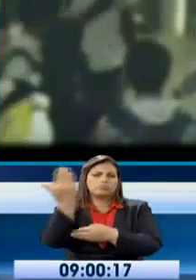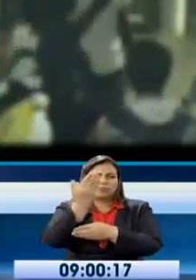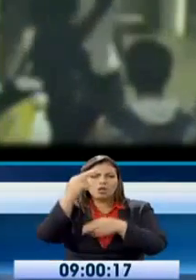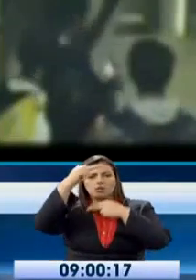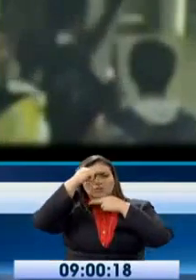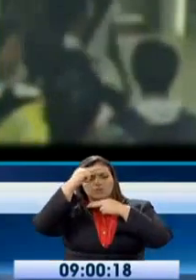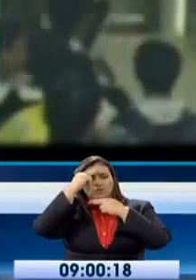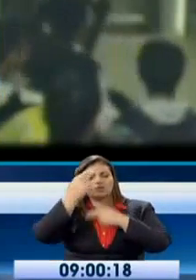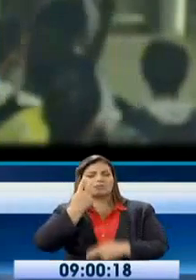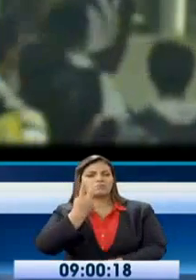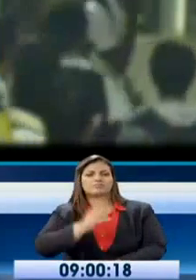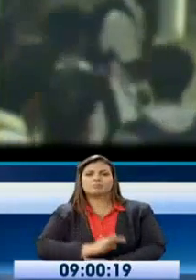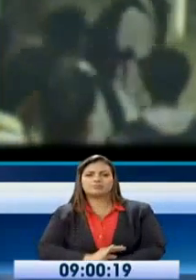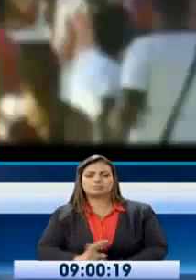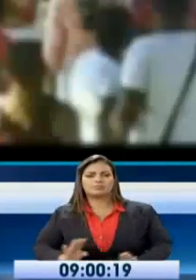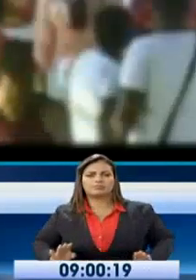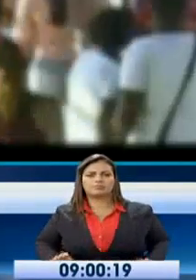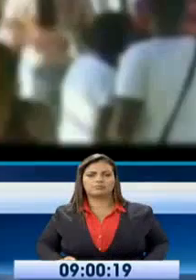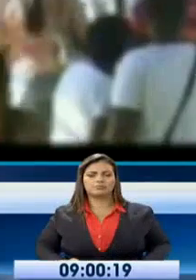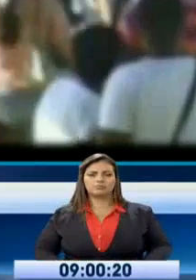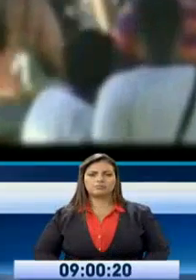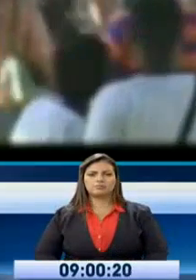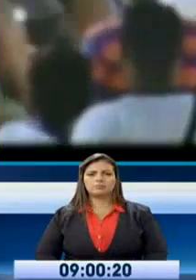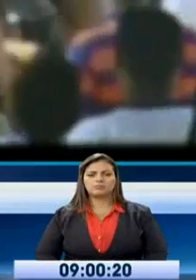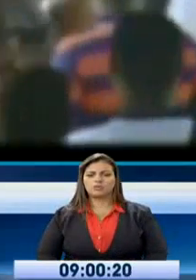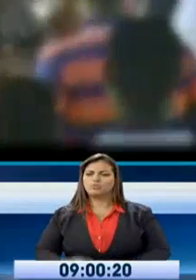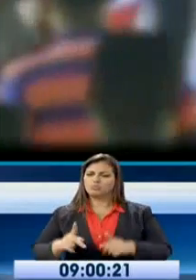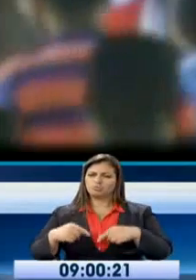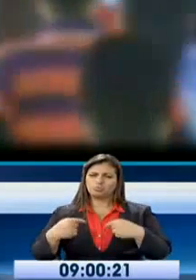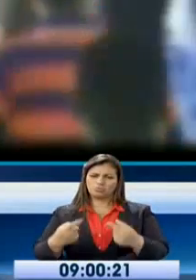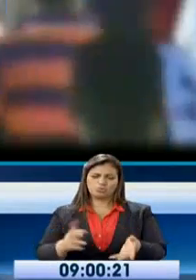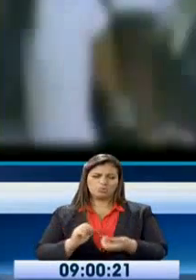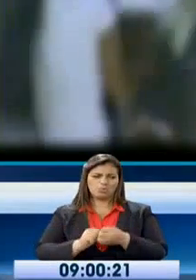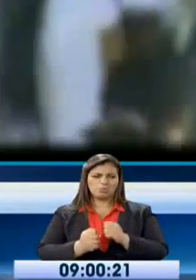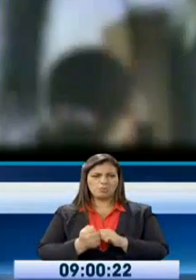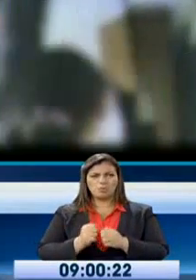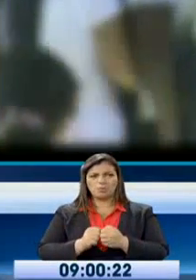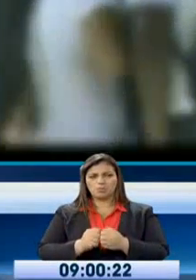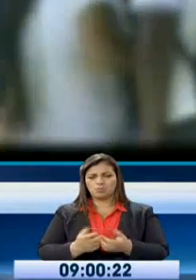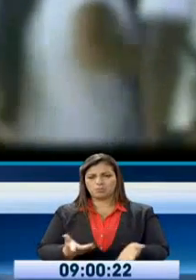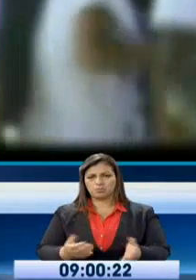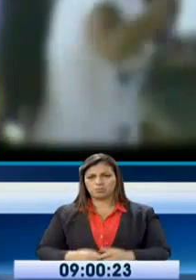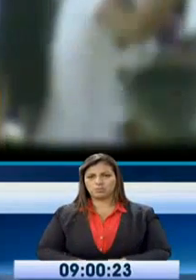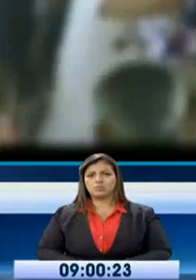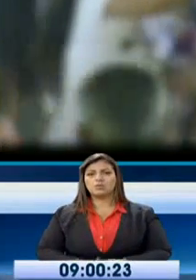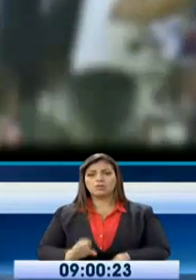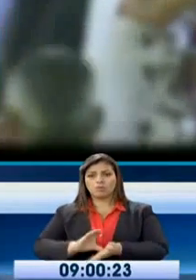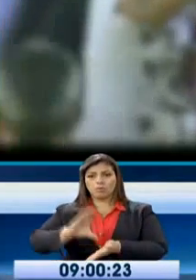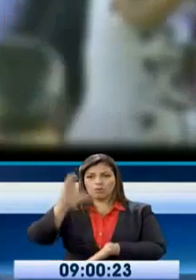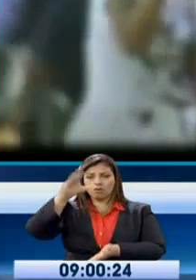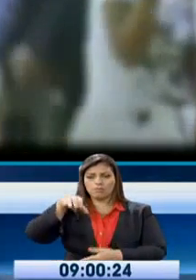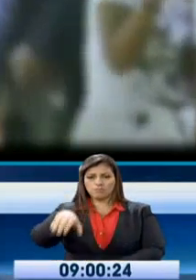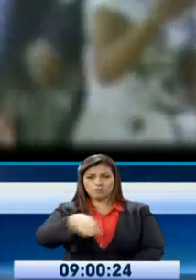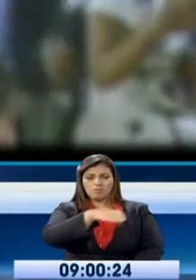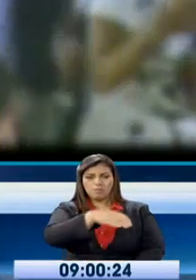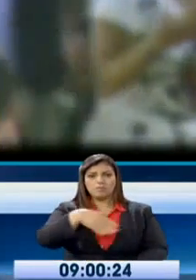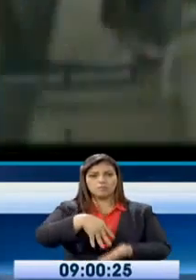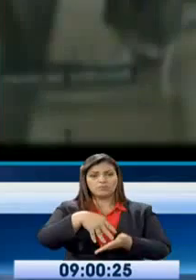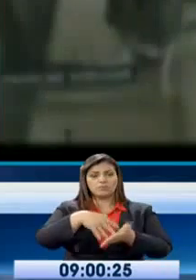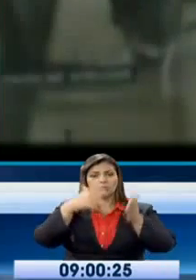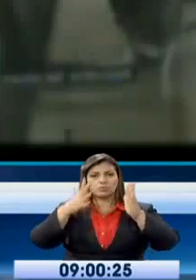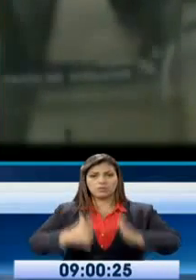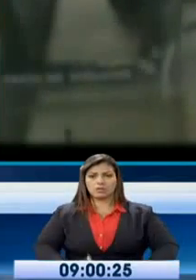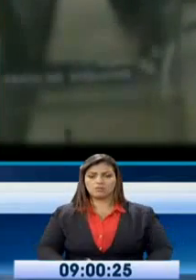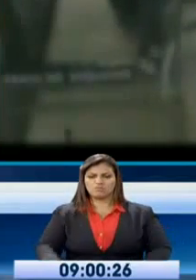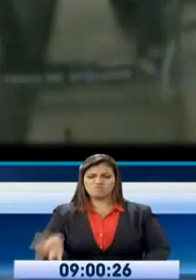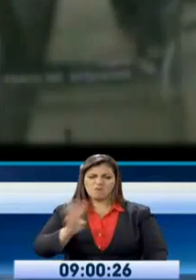de televisión, porque siempre, hace la mayoría de los días, que son problemas que se suceden entre estudiantes de varios colegios. ¿Qué cree que se debería hacer? Claro,